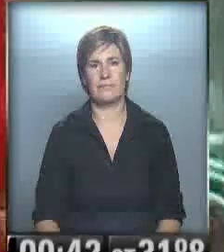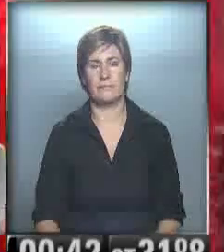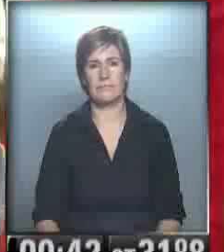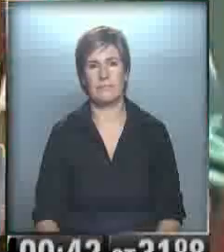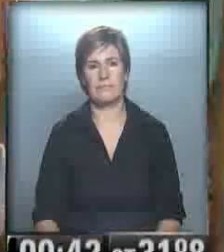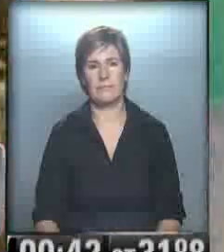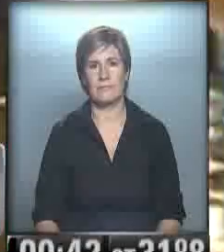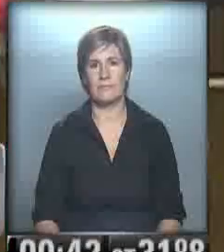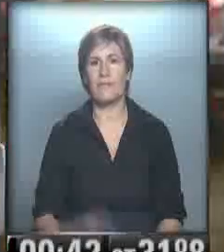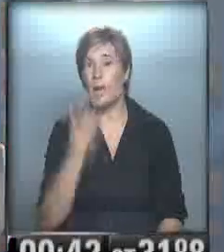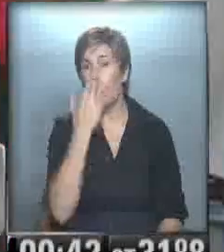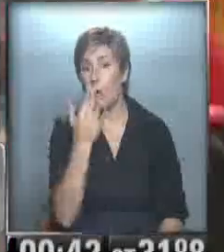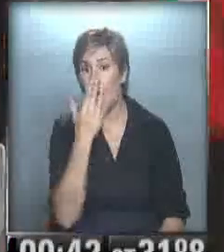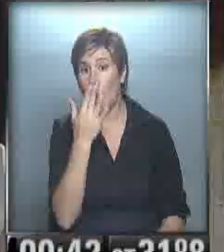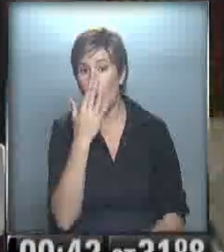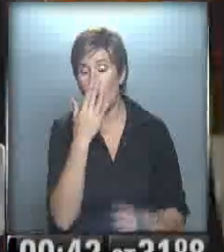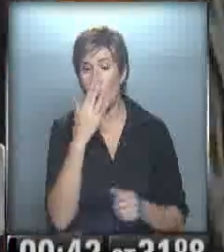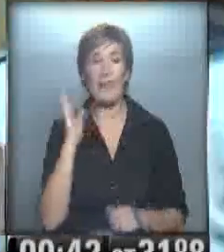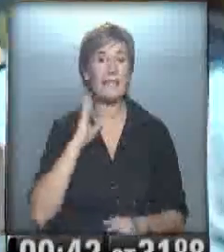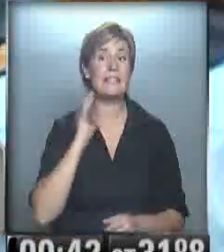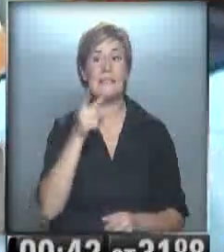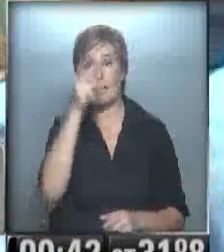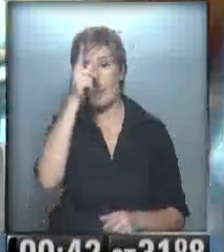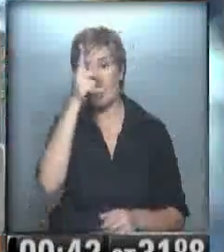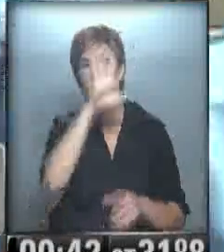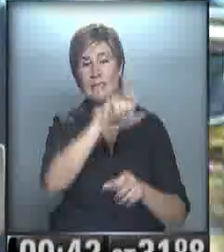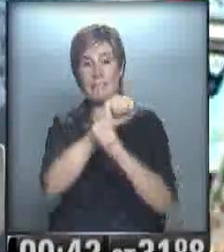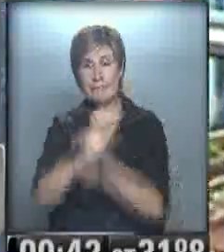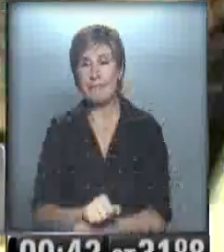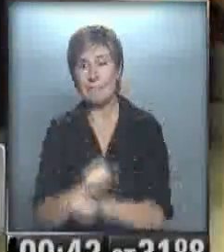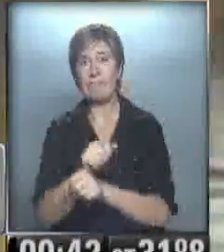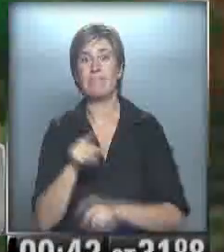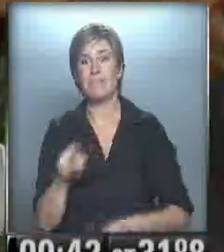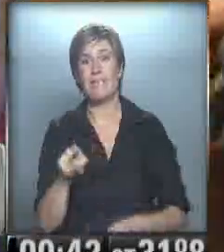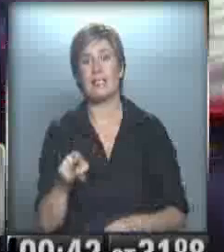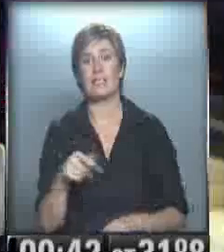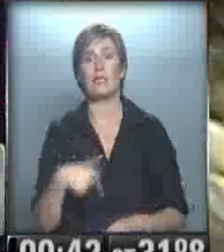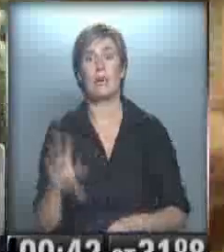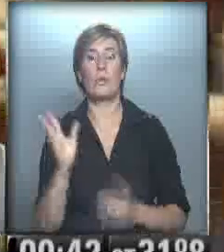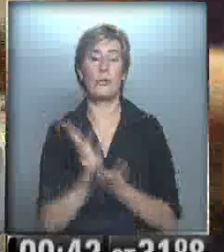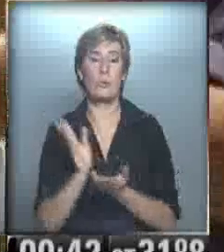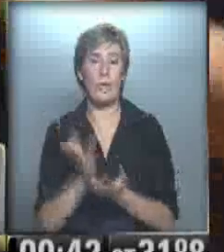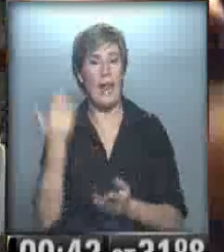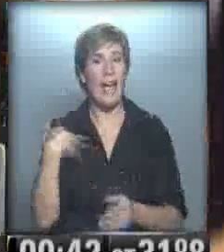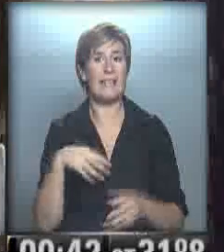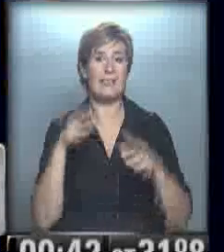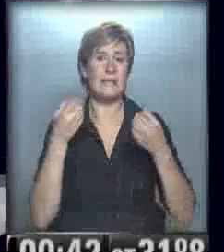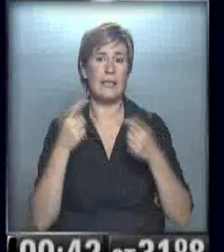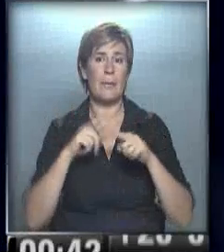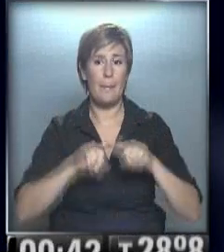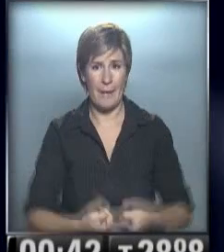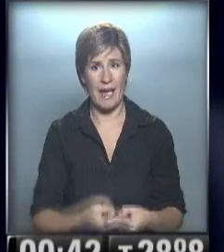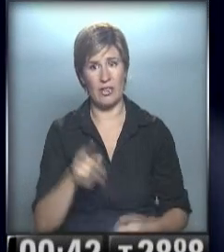En Córdoba indagarán a los 16 policías que se autoacuartelaron en diciembre, imputados por desobediencia e instigación al